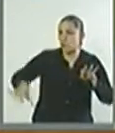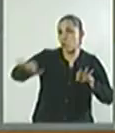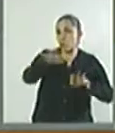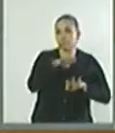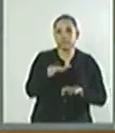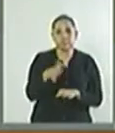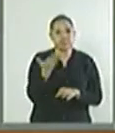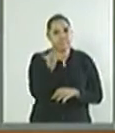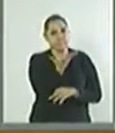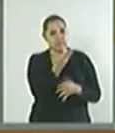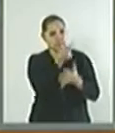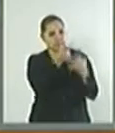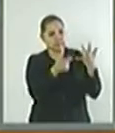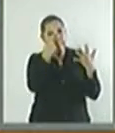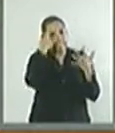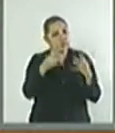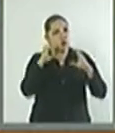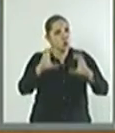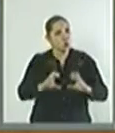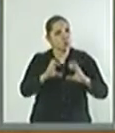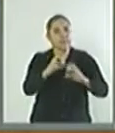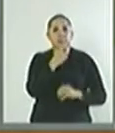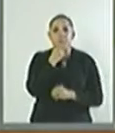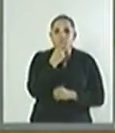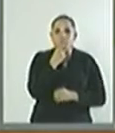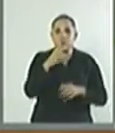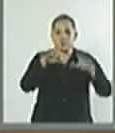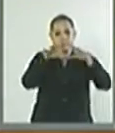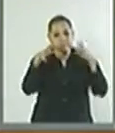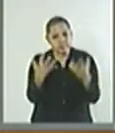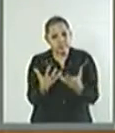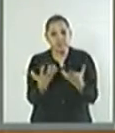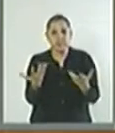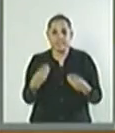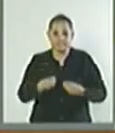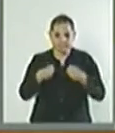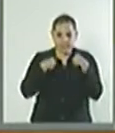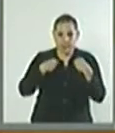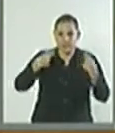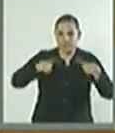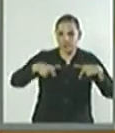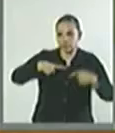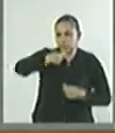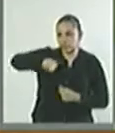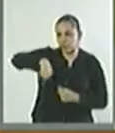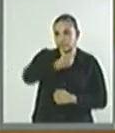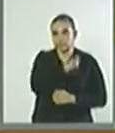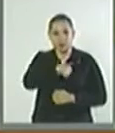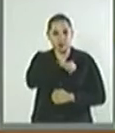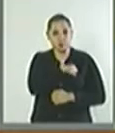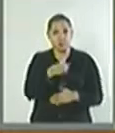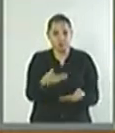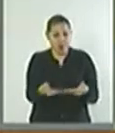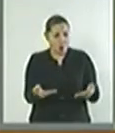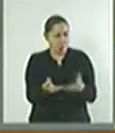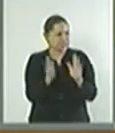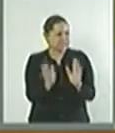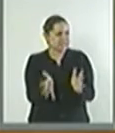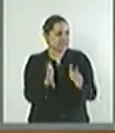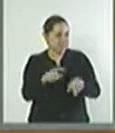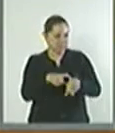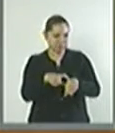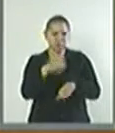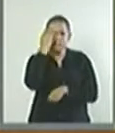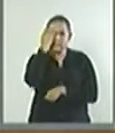la vida, salud e integridad de las personas. Es tiempo ya de que en México se instrumenten políticas públicas